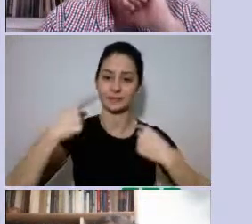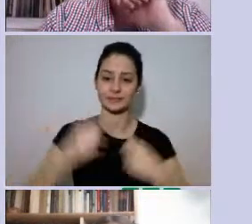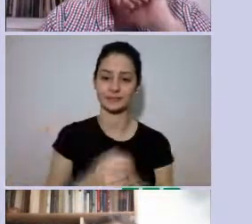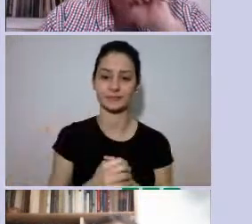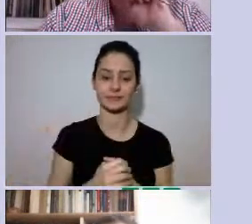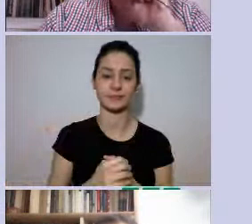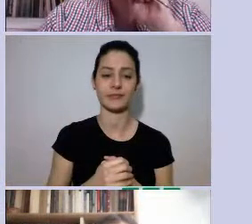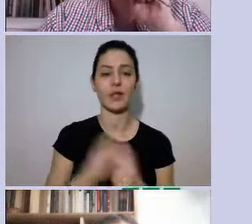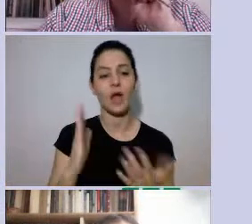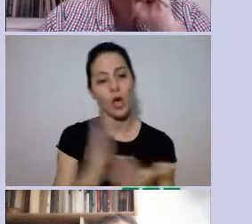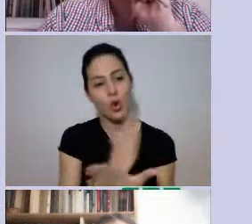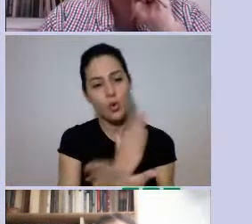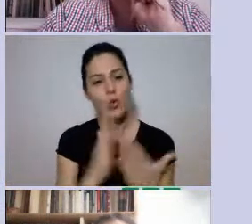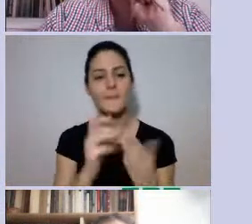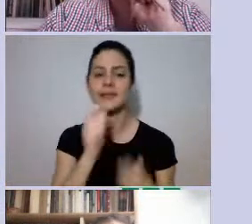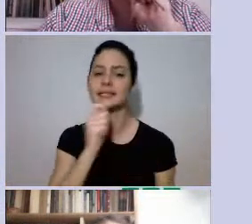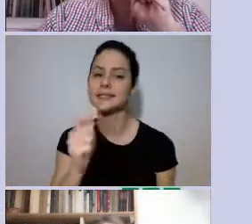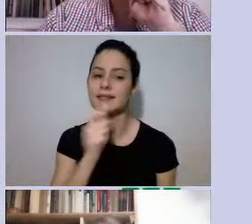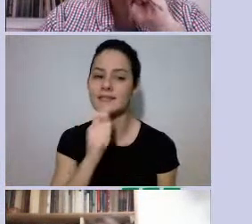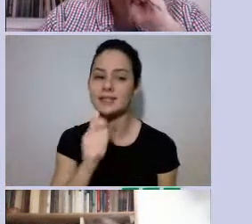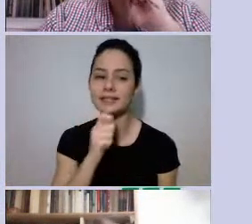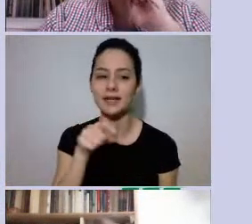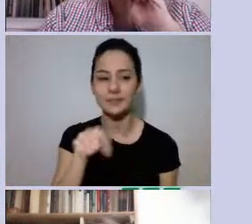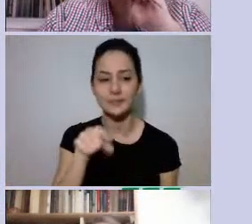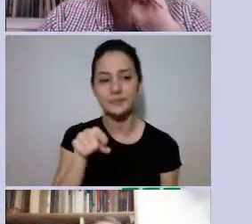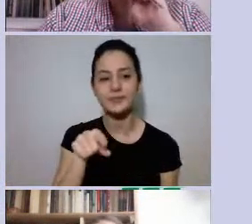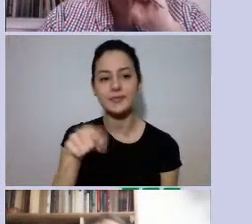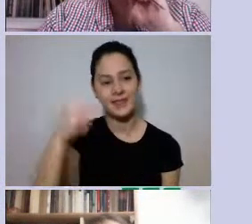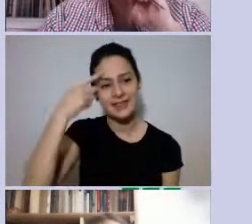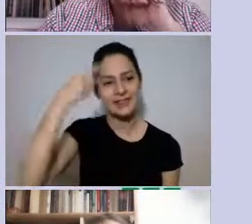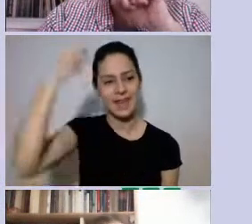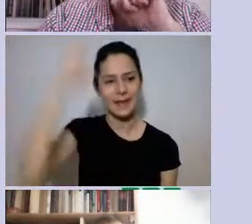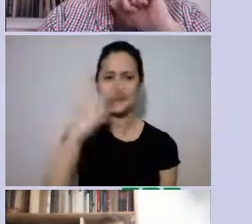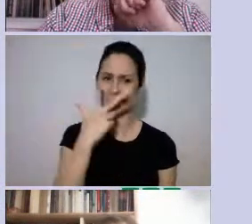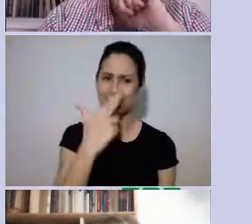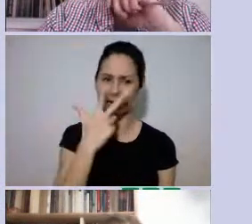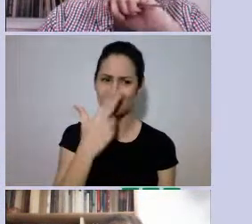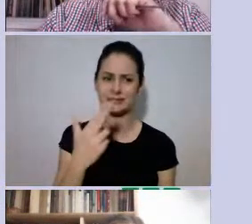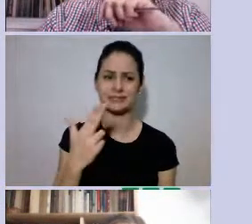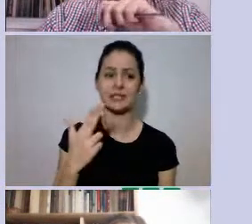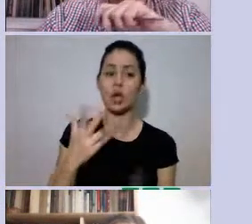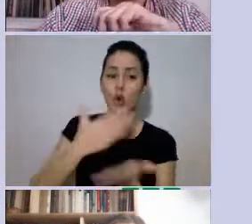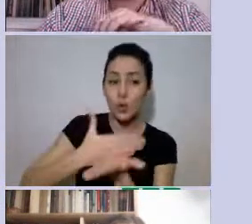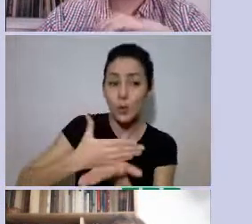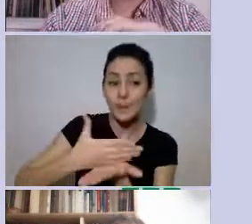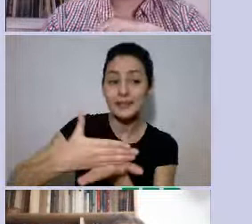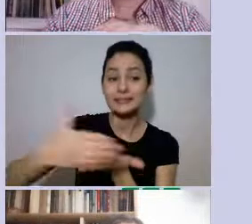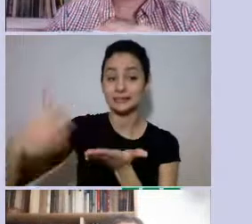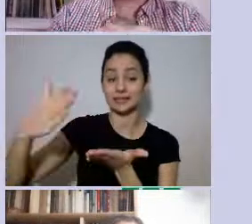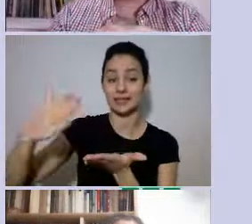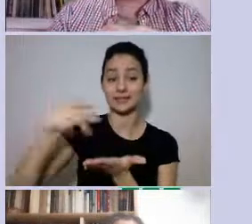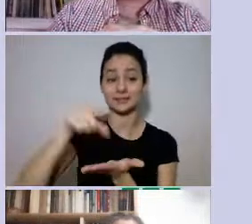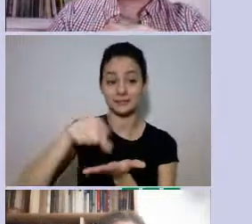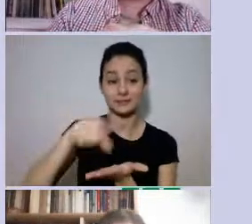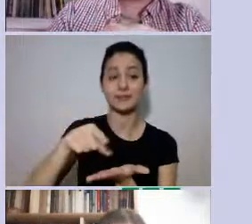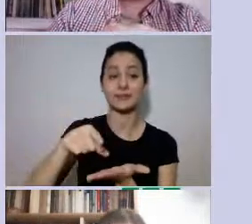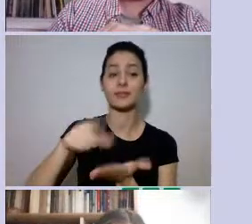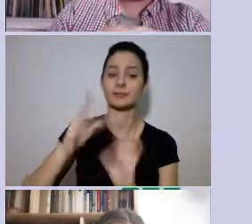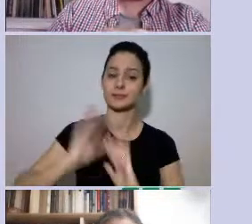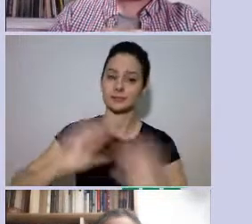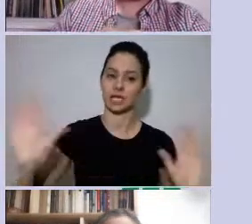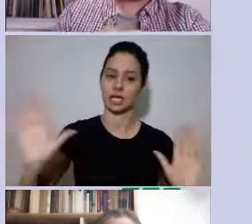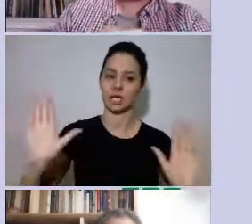En algunas entrevistas aparece esta idea de que realmente para comenzar estas acciones tuvieron que romper